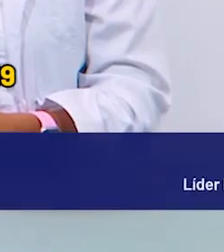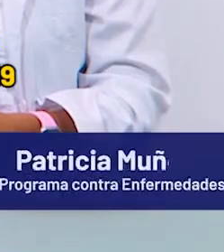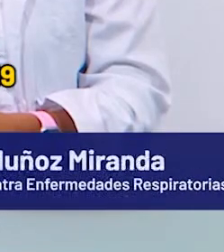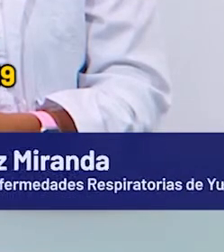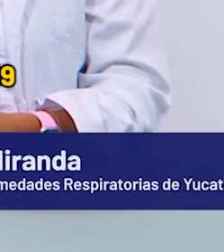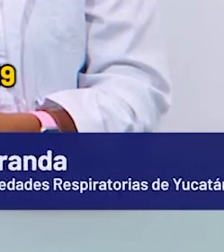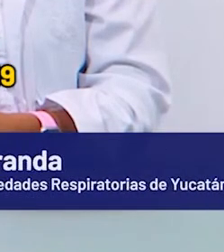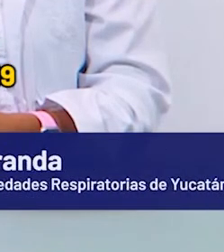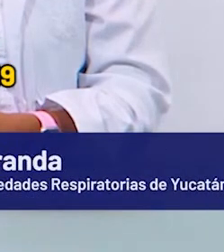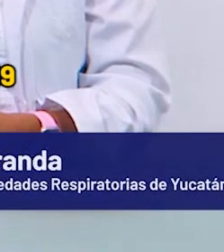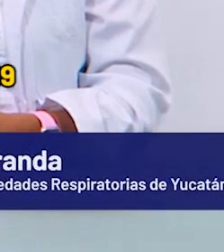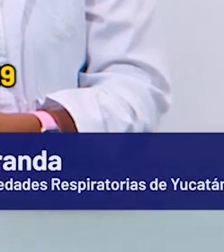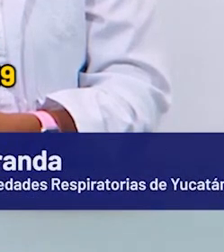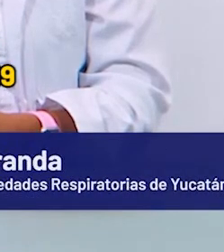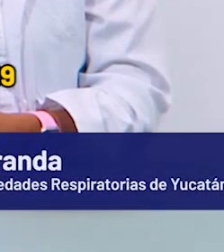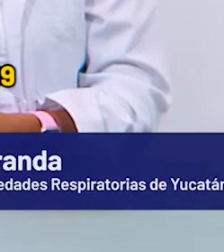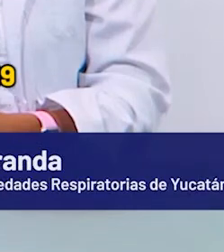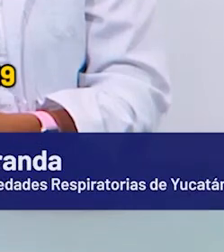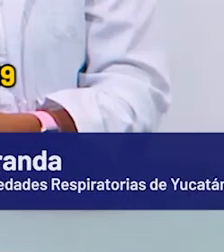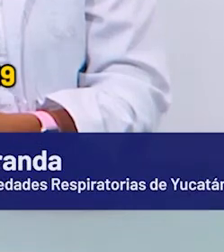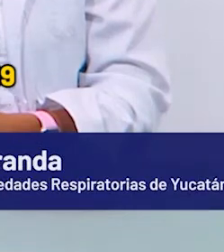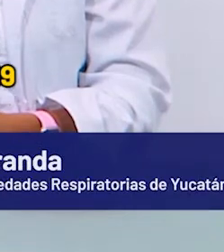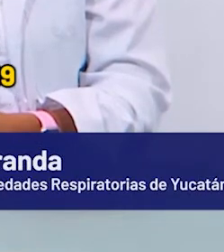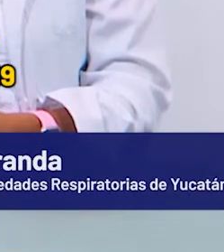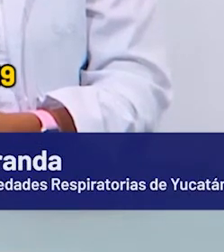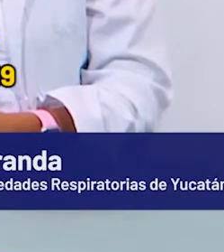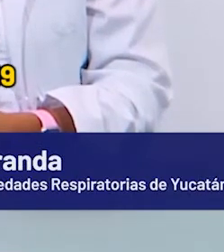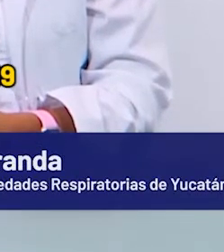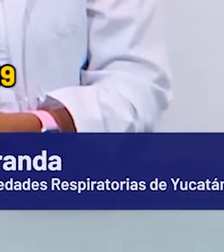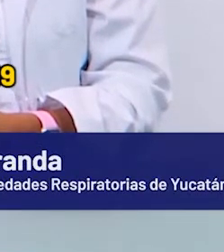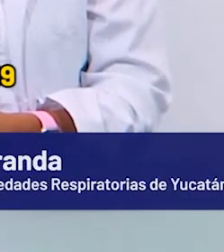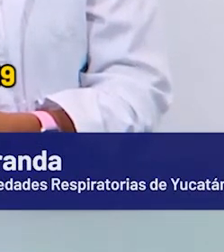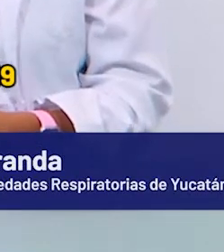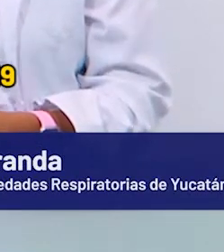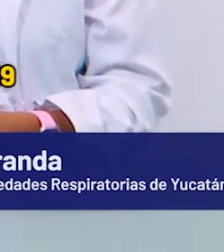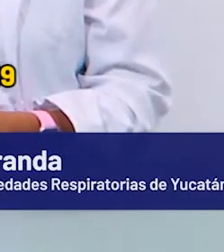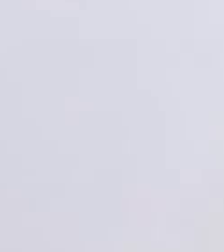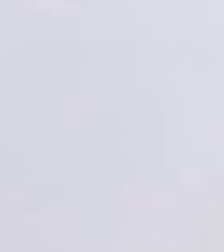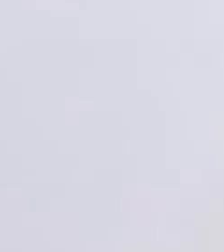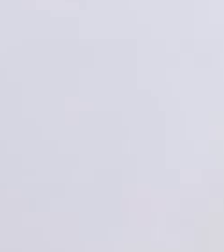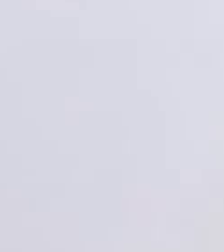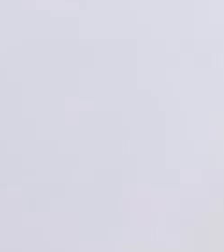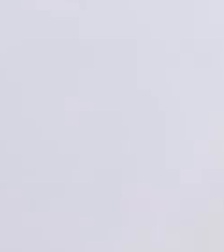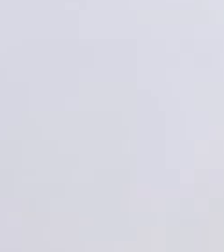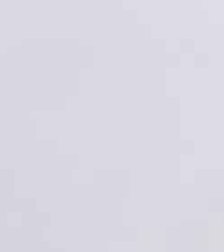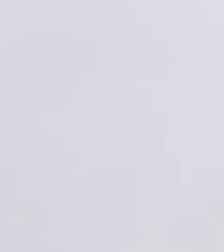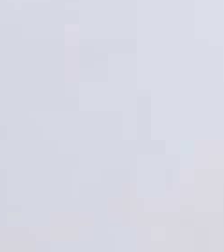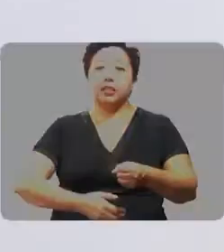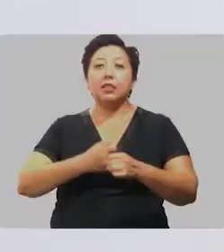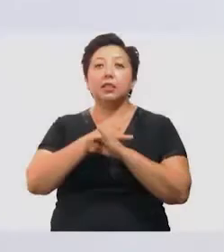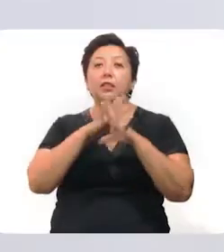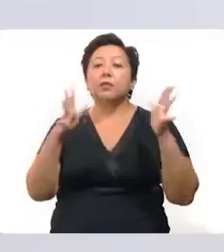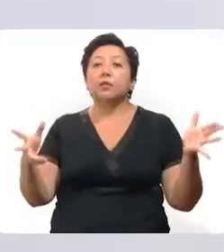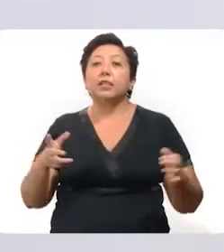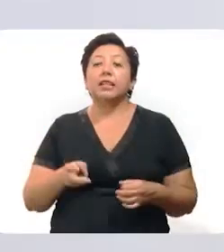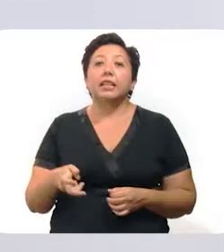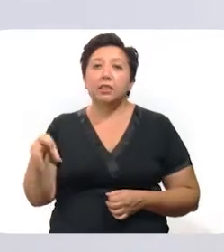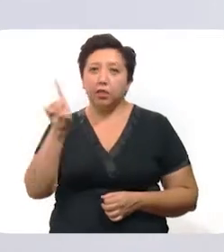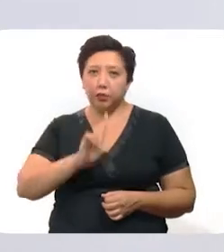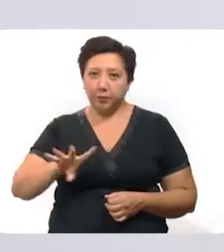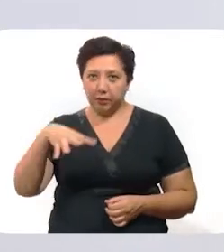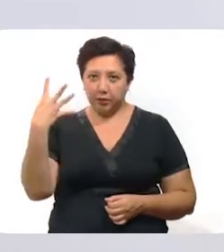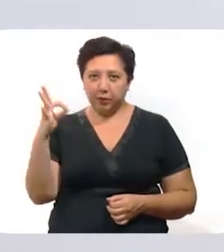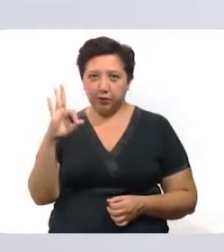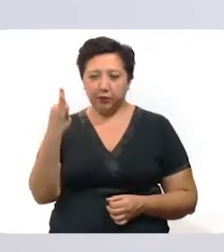Buenas tardes. Nos permitimos dar el informe diario relacionado con el COVID-19. Adelante, doctora. Gracias, doctora. Buenas tardes. Este es el parte médico de este